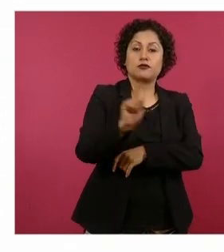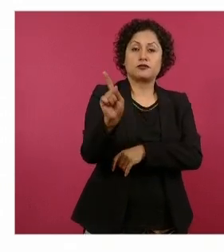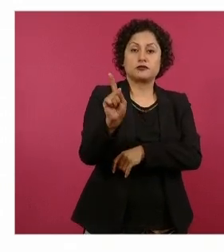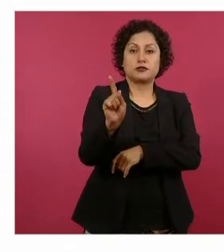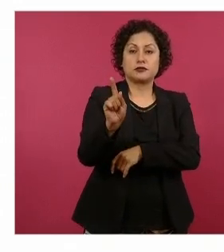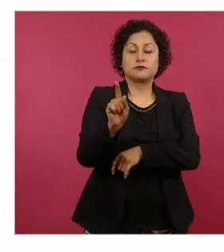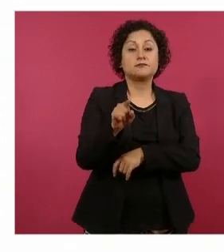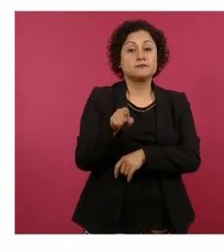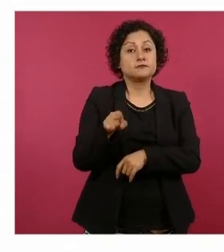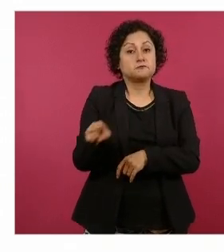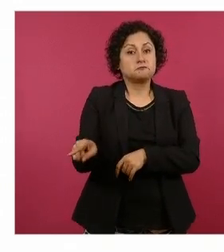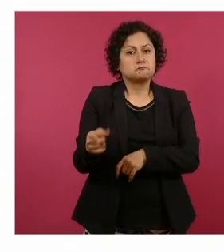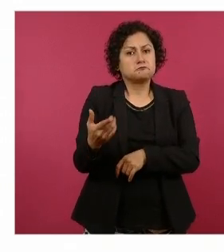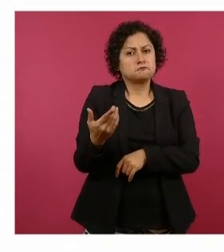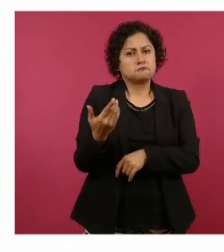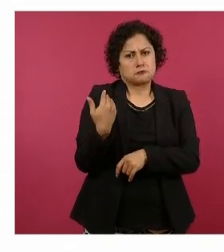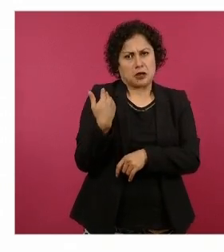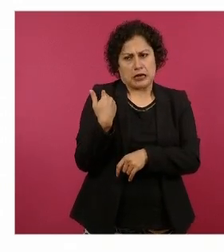poco